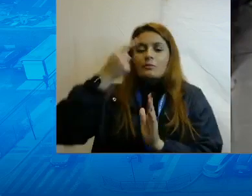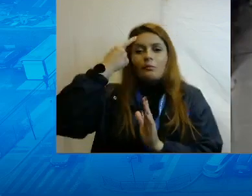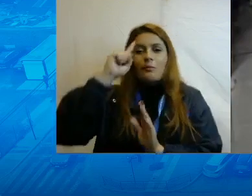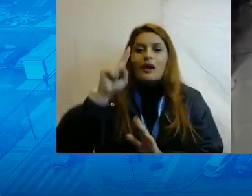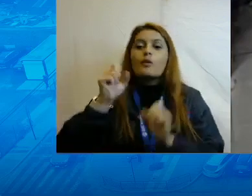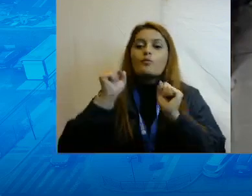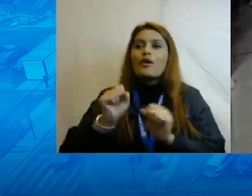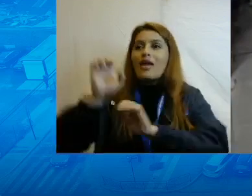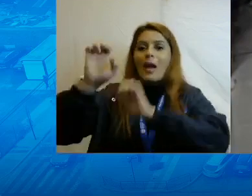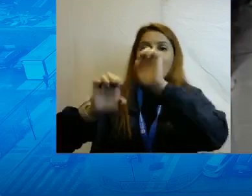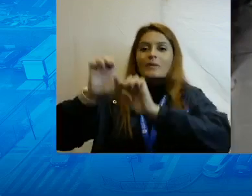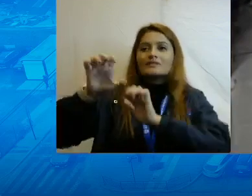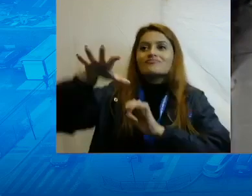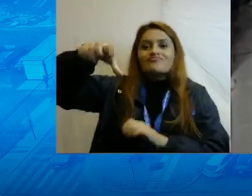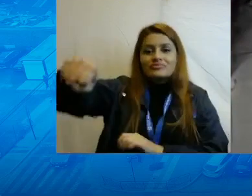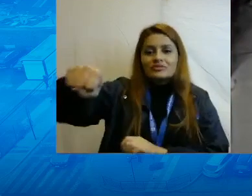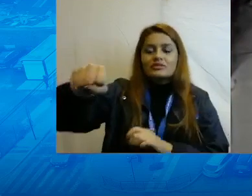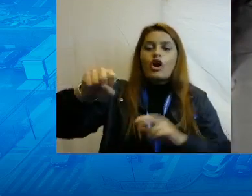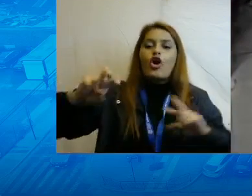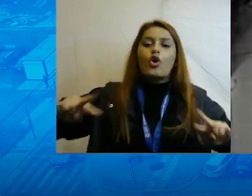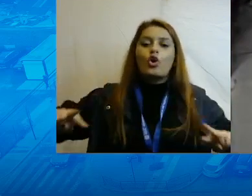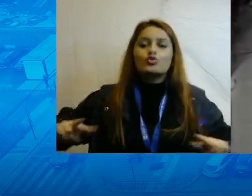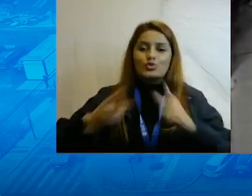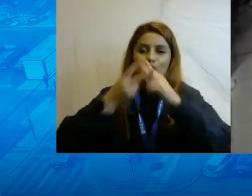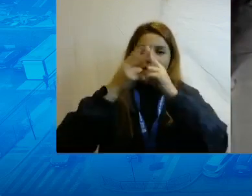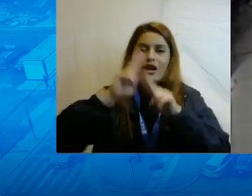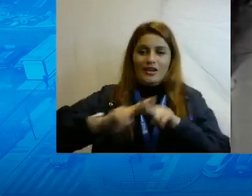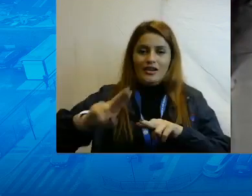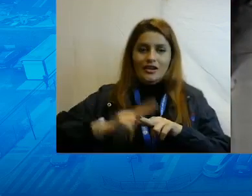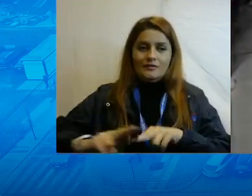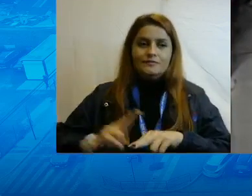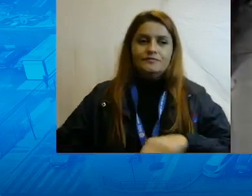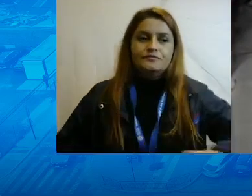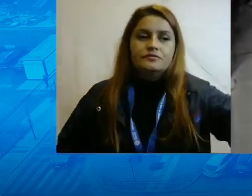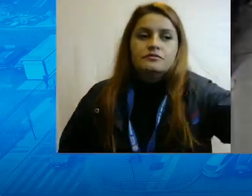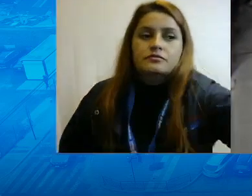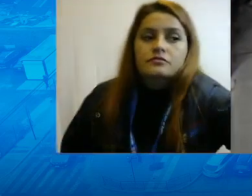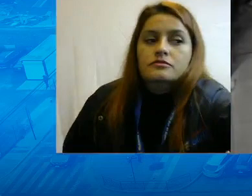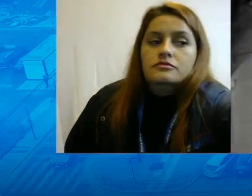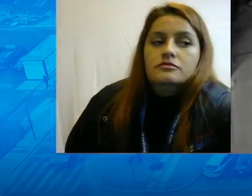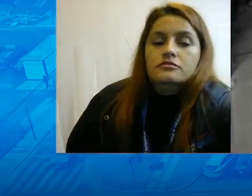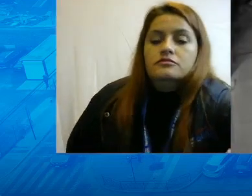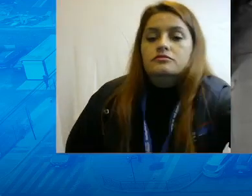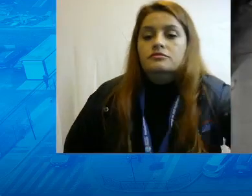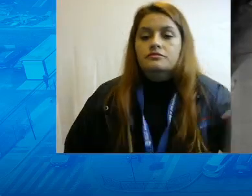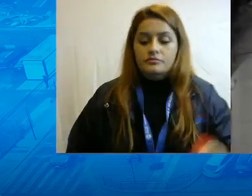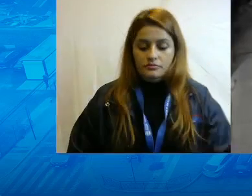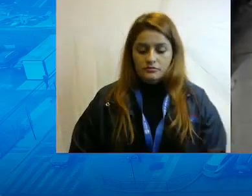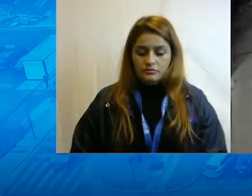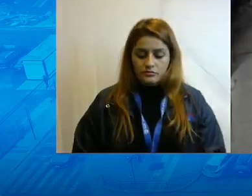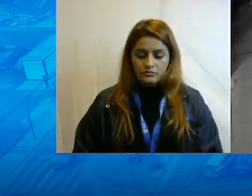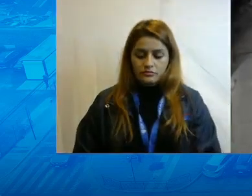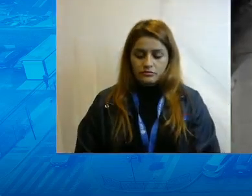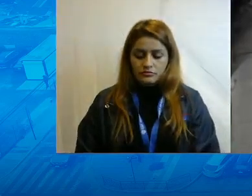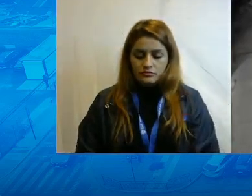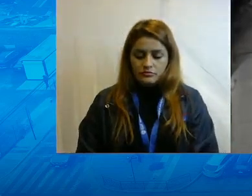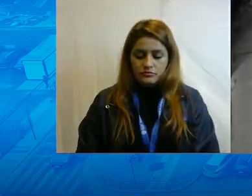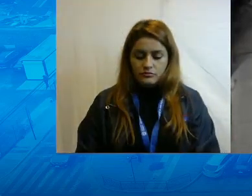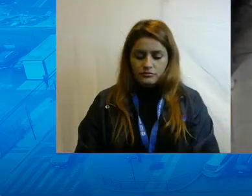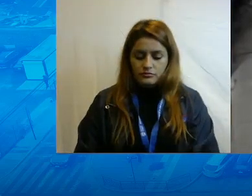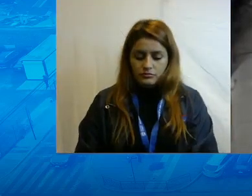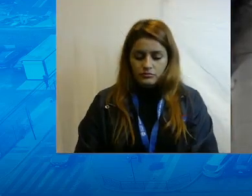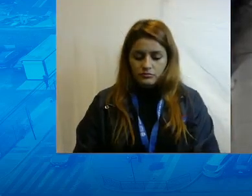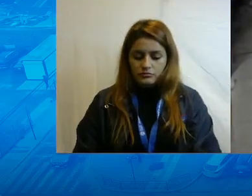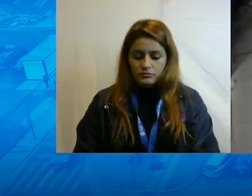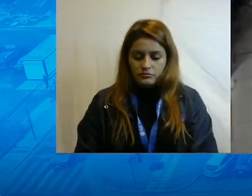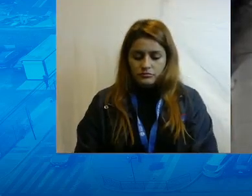fuera atractivo para las empresas y que se pudiera adjudicar, que sabíamos era de las principales dificultades que se